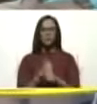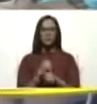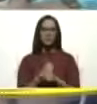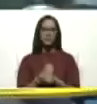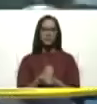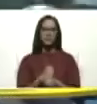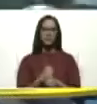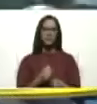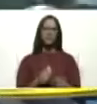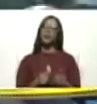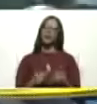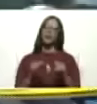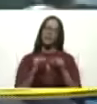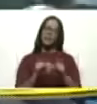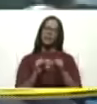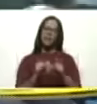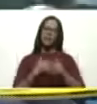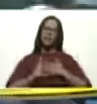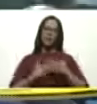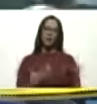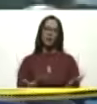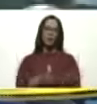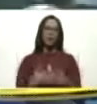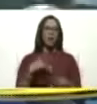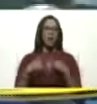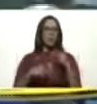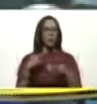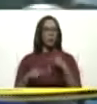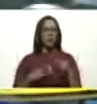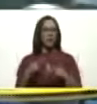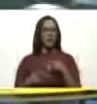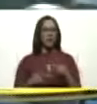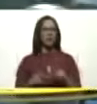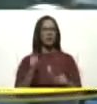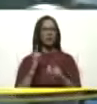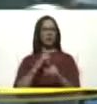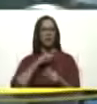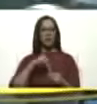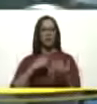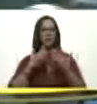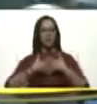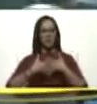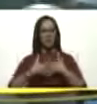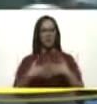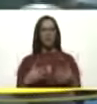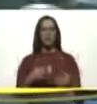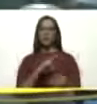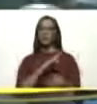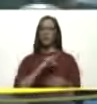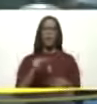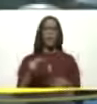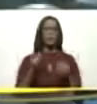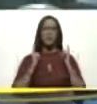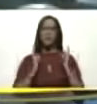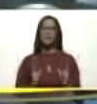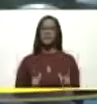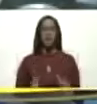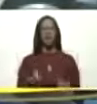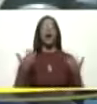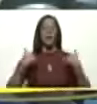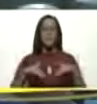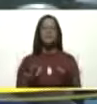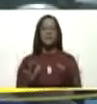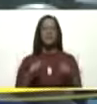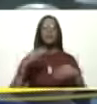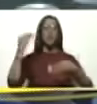trabajadoras para seguir garantizando la productividad desde nuestra fábrica, no hemos descansado a pesar de